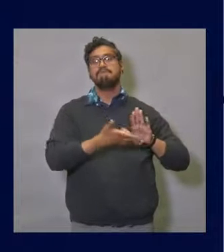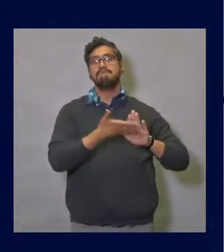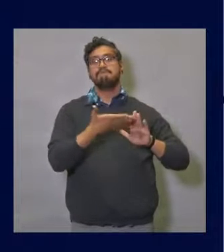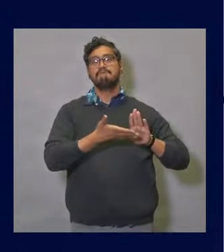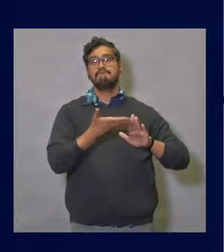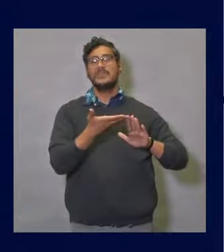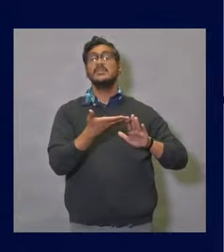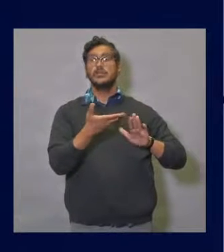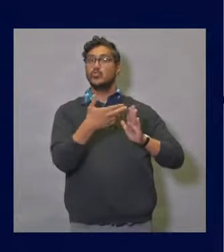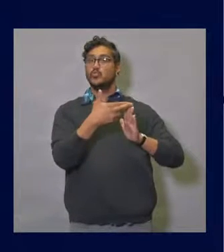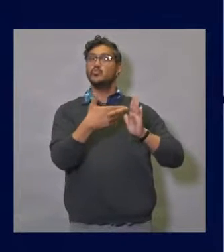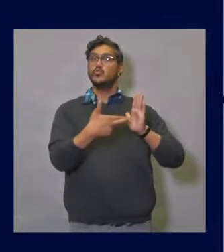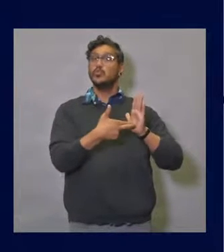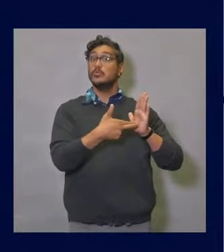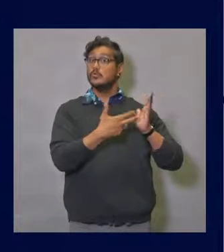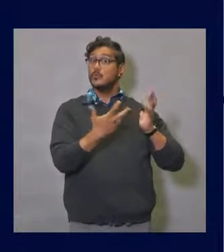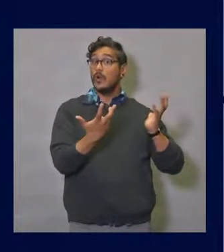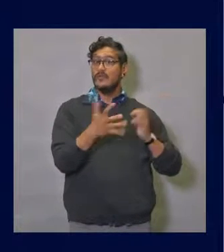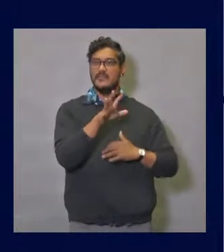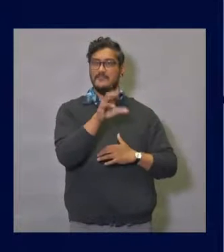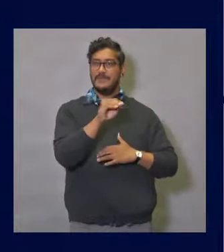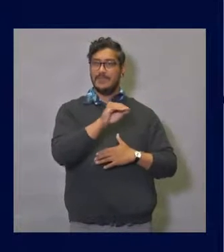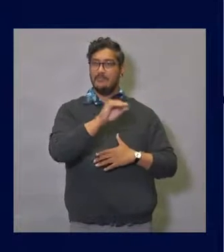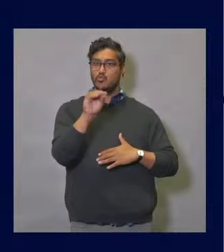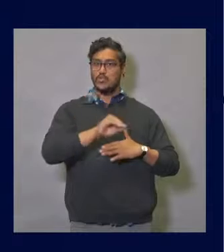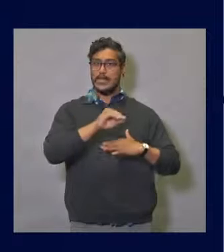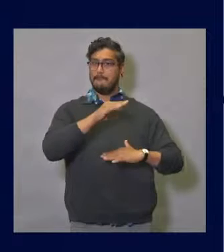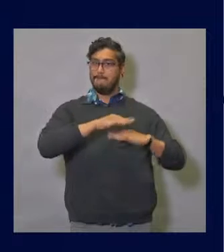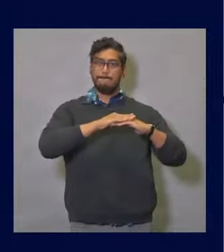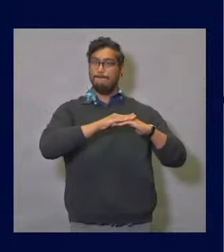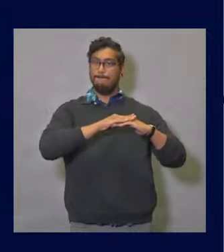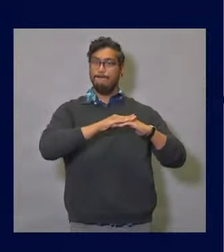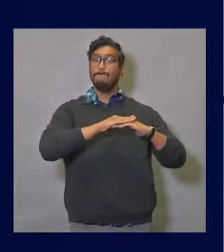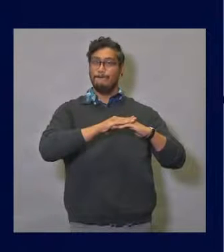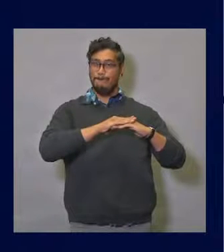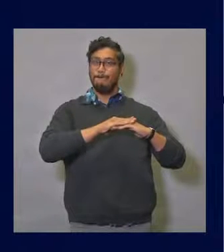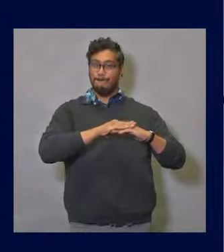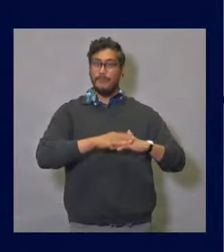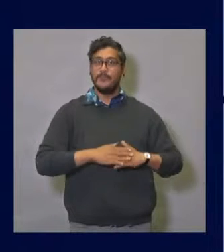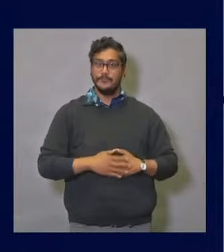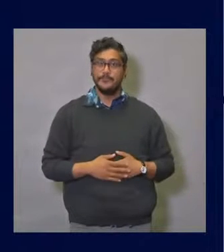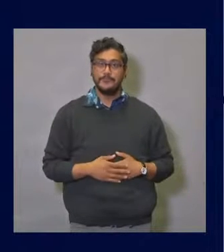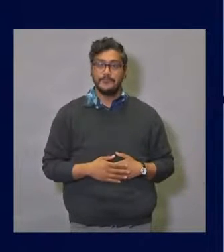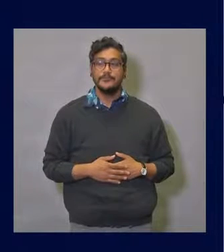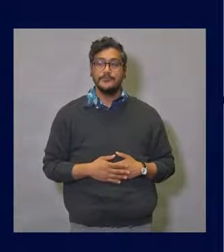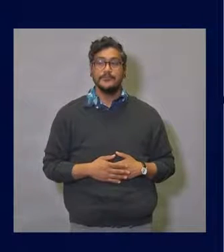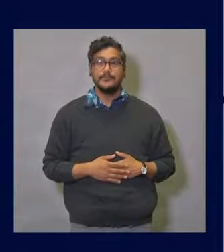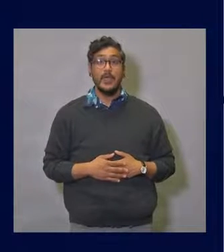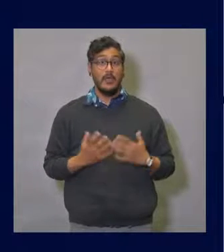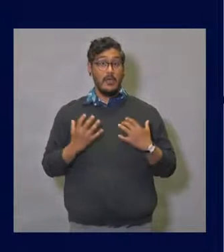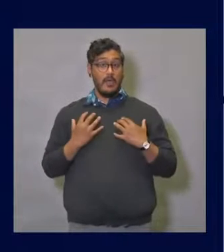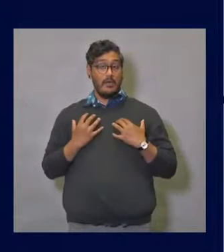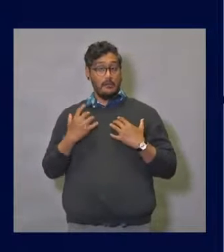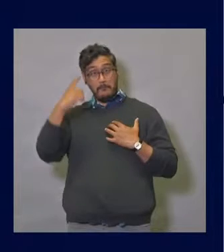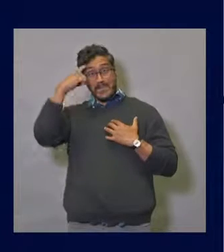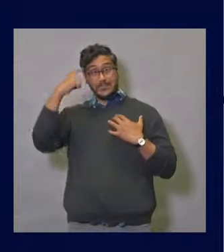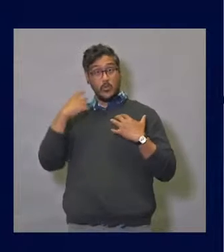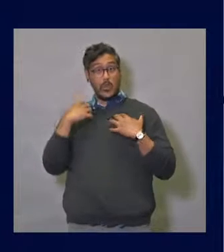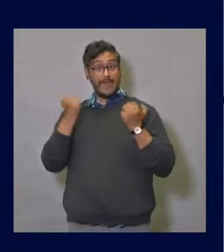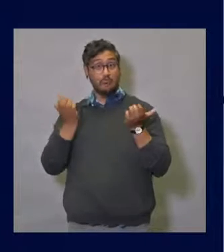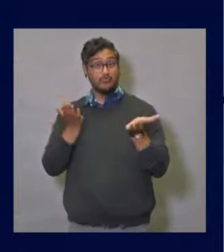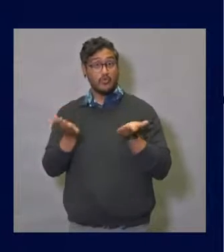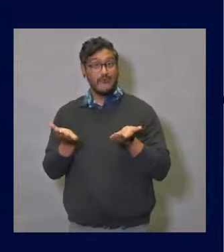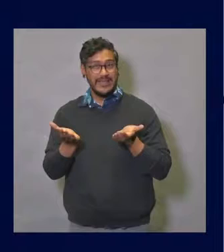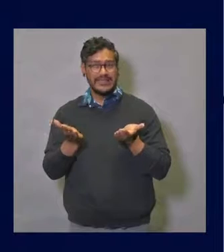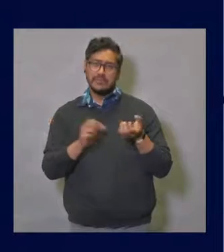con modificaciones al 50% de su capacidad interior. Para grupos de salud mental, los grupos de